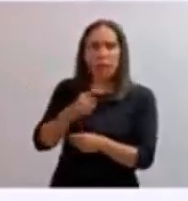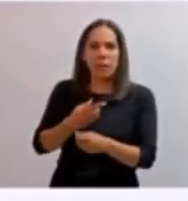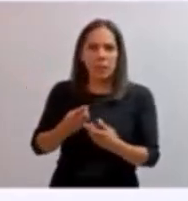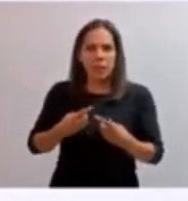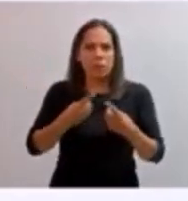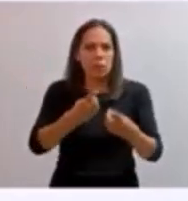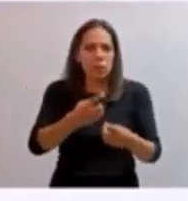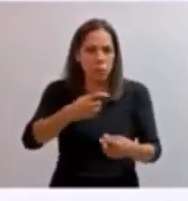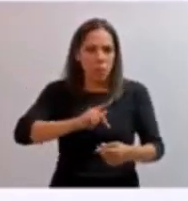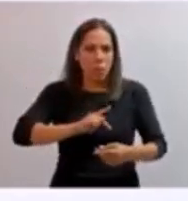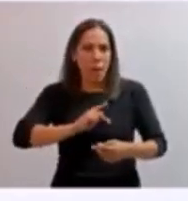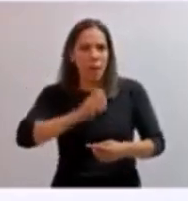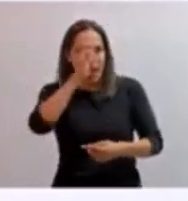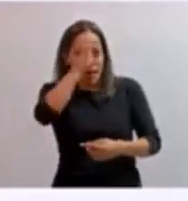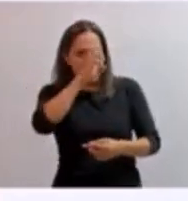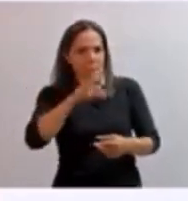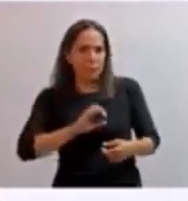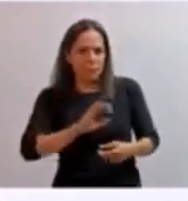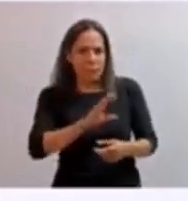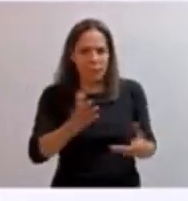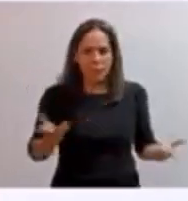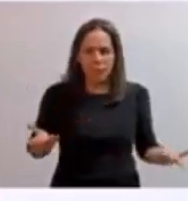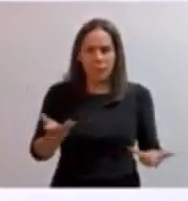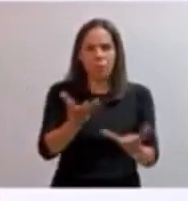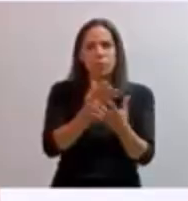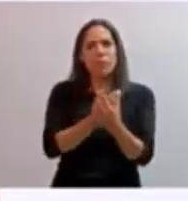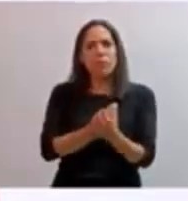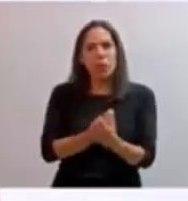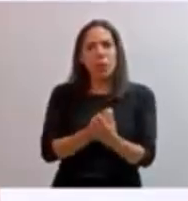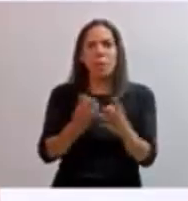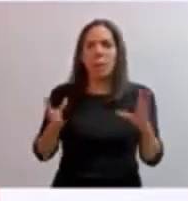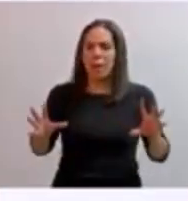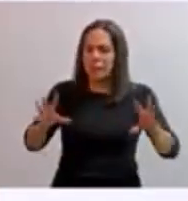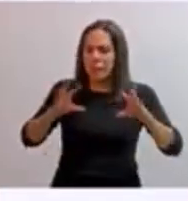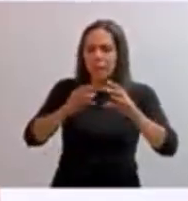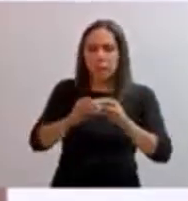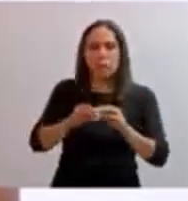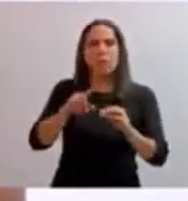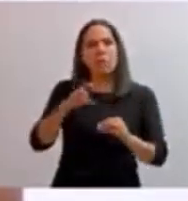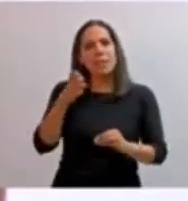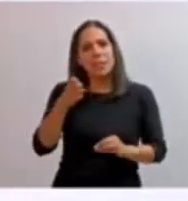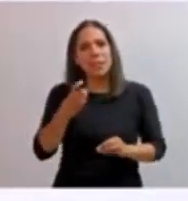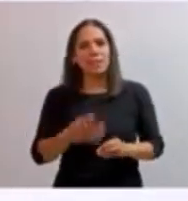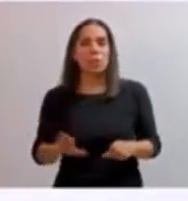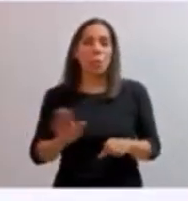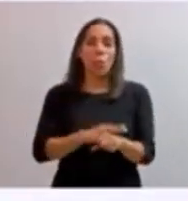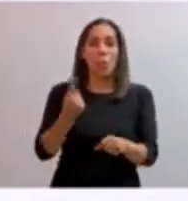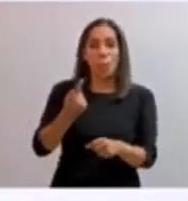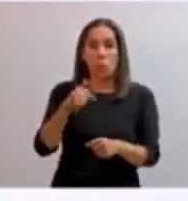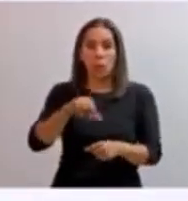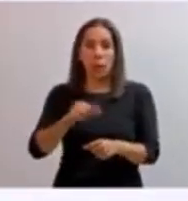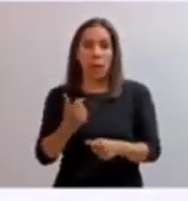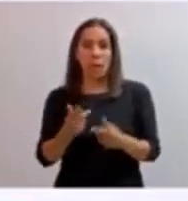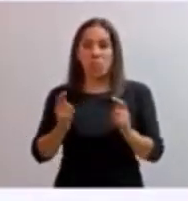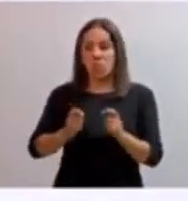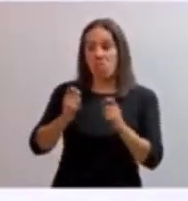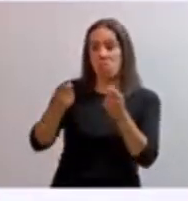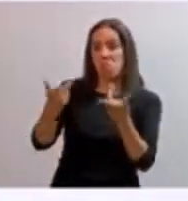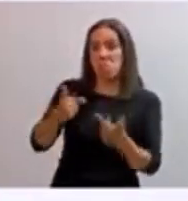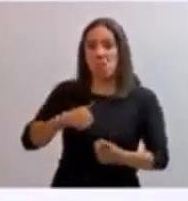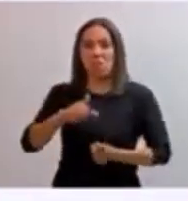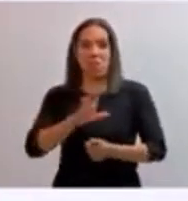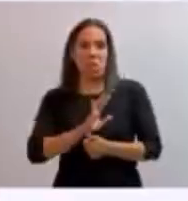en la reunión a la que acabo de acudir, están haciendo una propuesta para